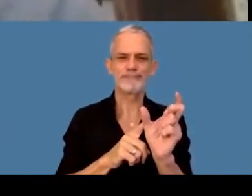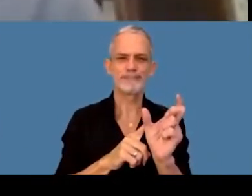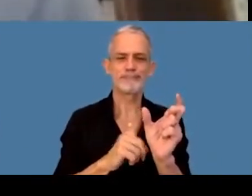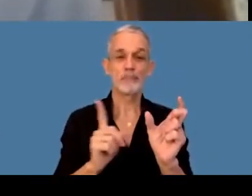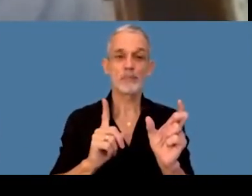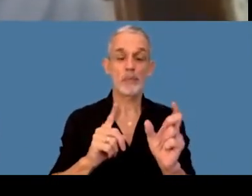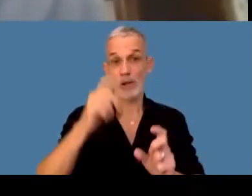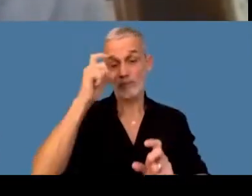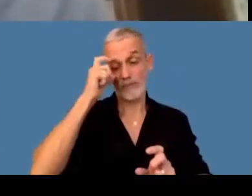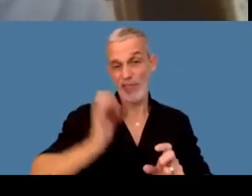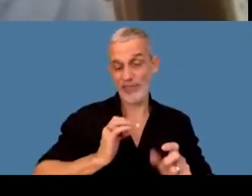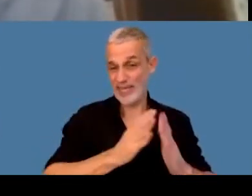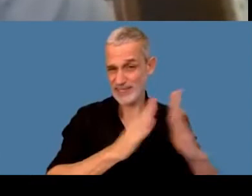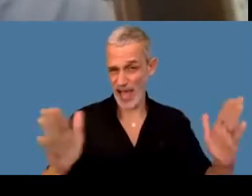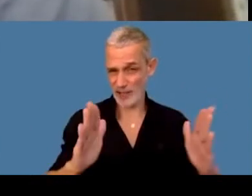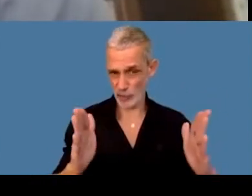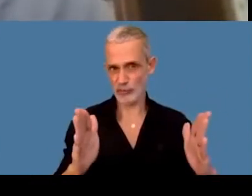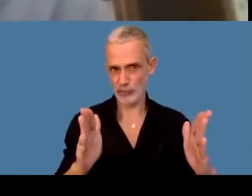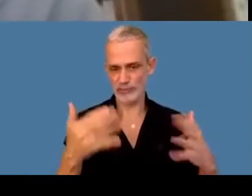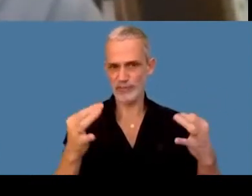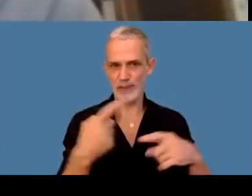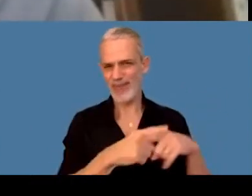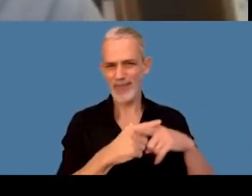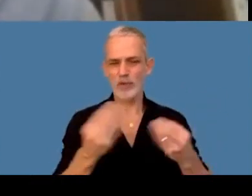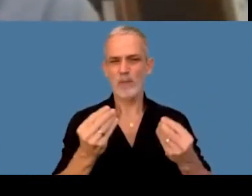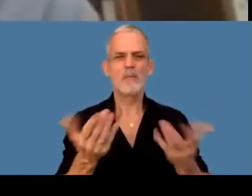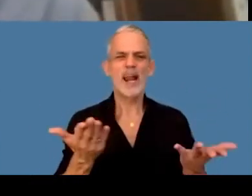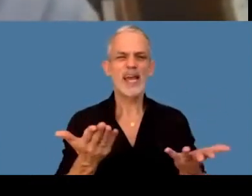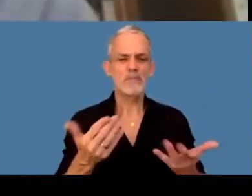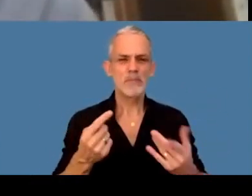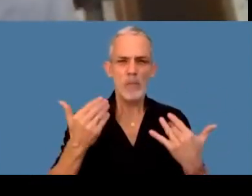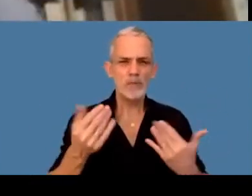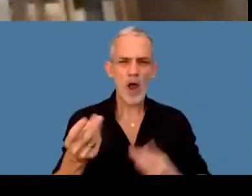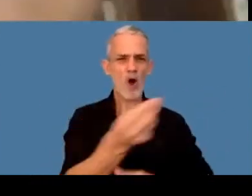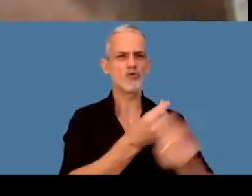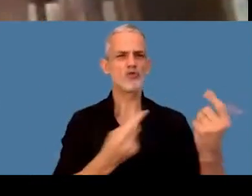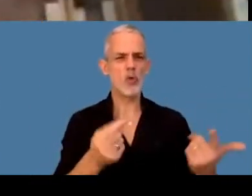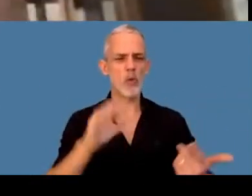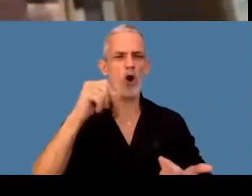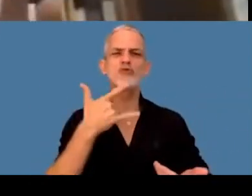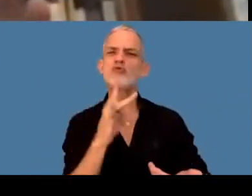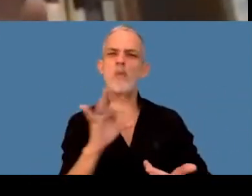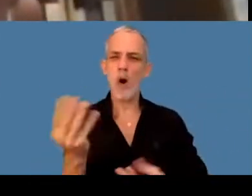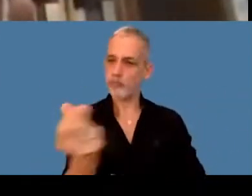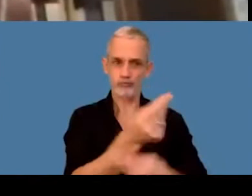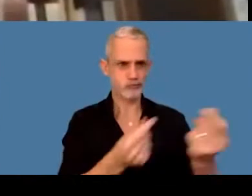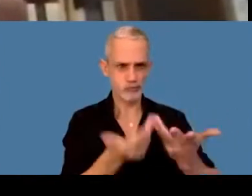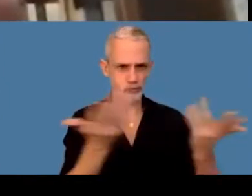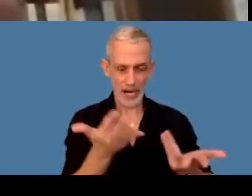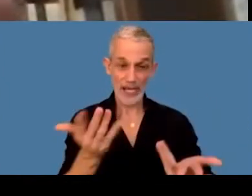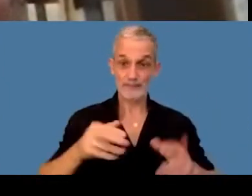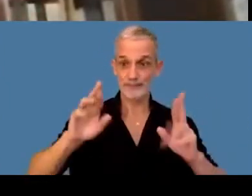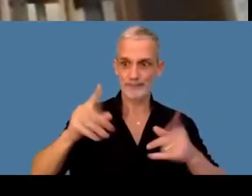década. ¿Para qué queremos capacidad de consumo? y porque cuando se planteó este